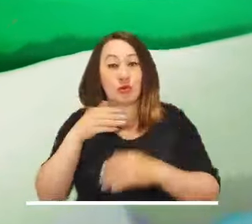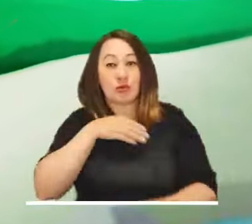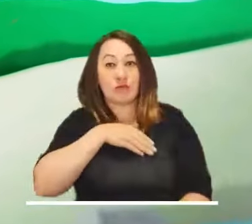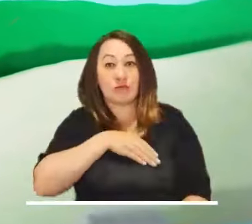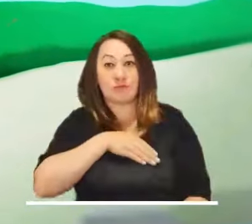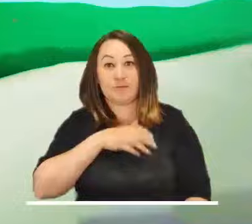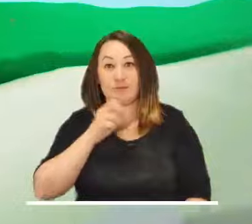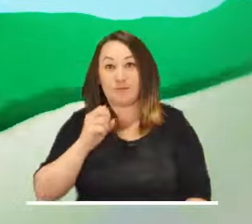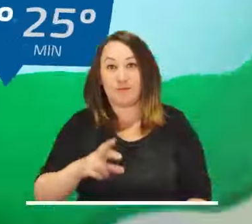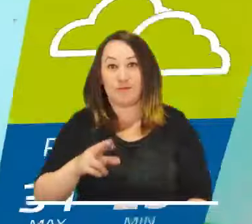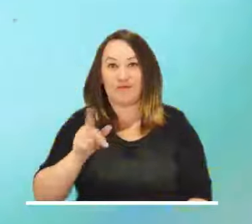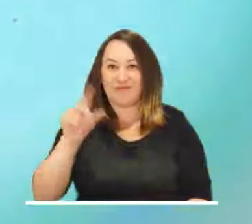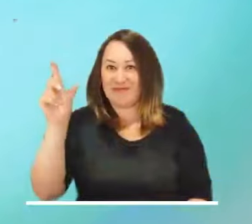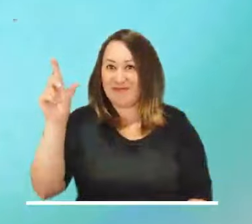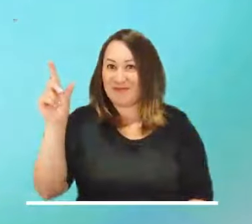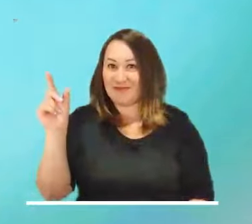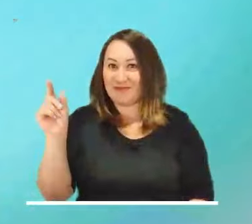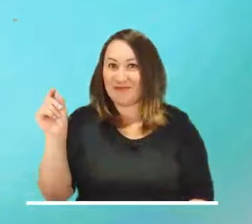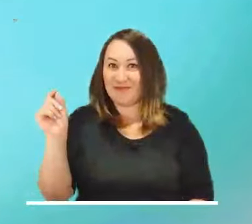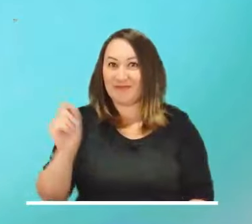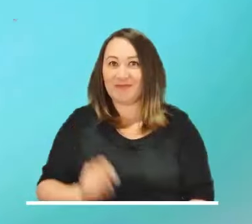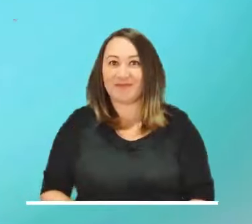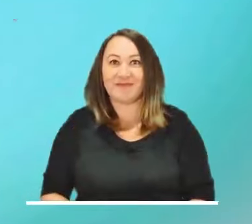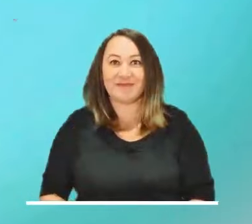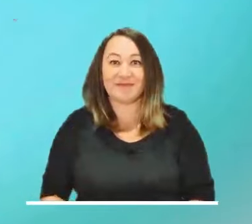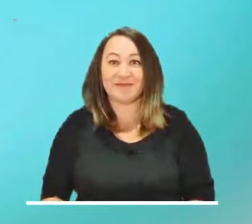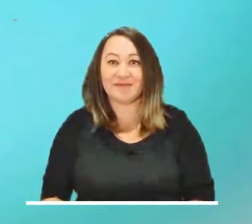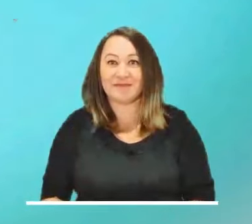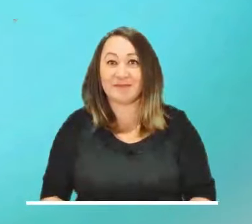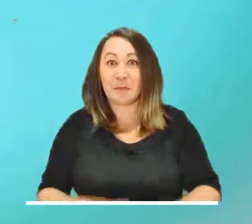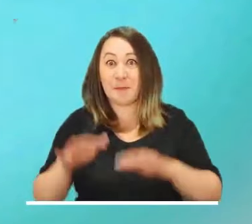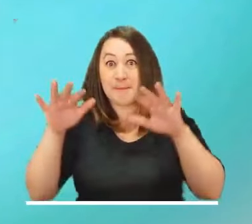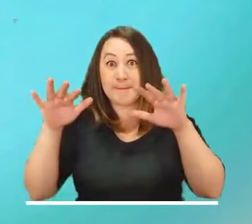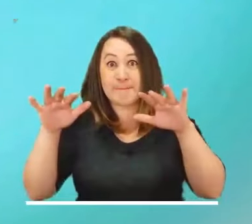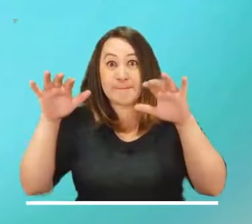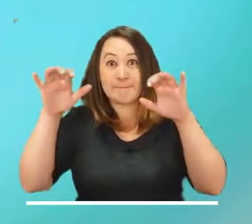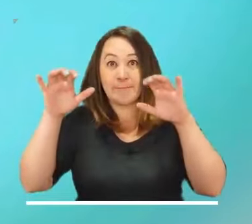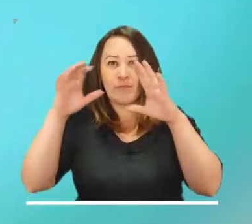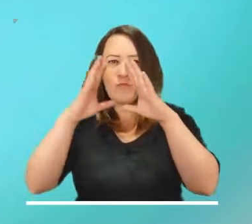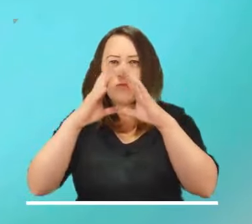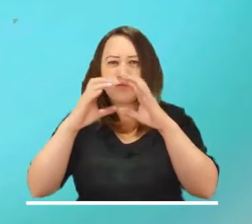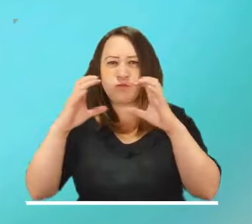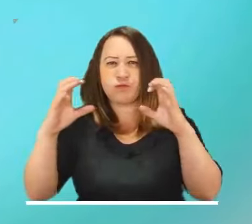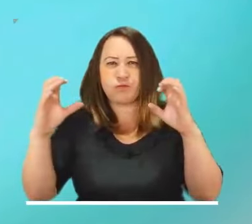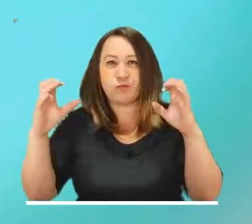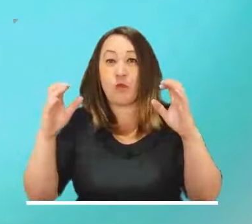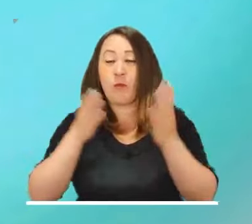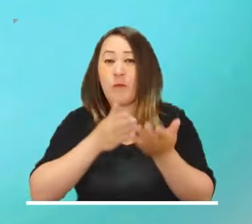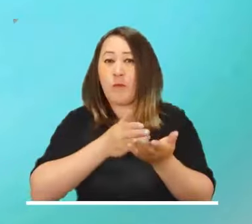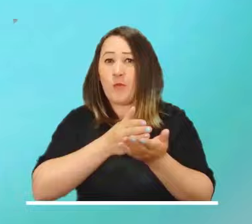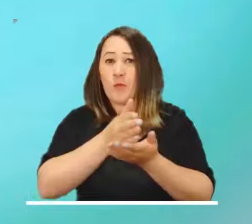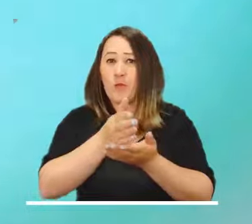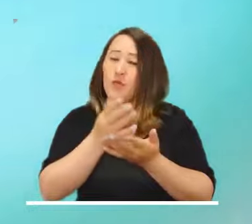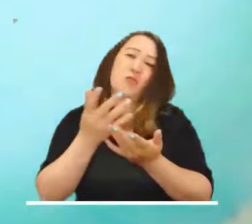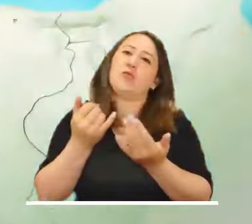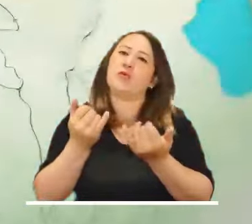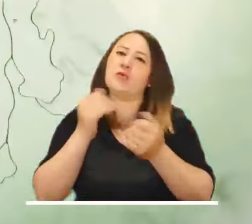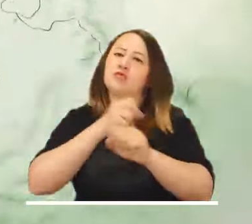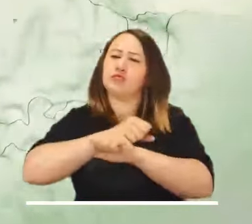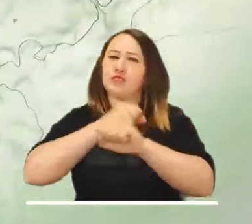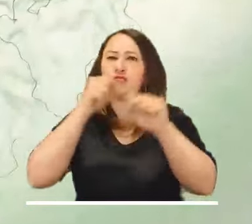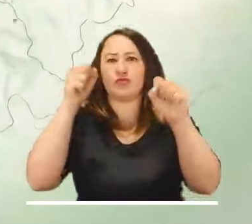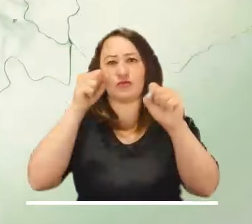Todo parece indicar que las condiciones secas y semicubiertas se mantendrán estables durante toda la mañana en el